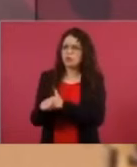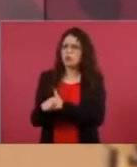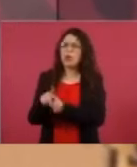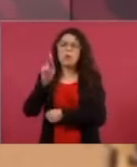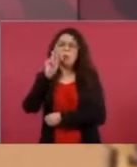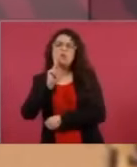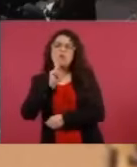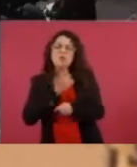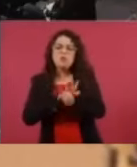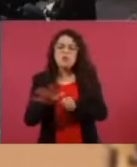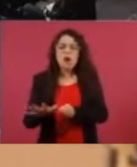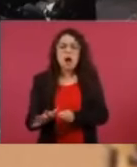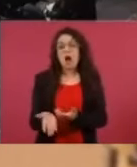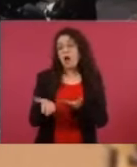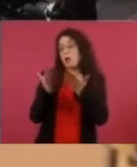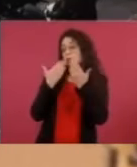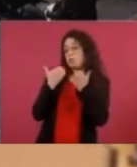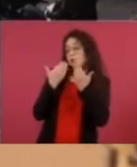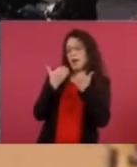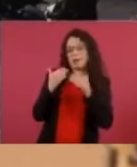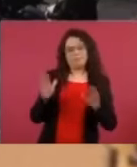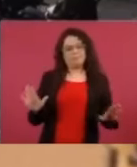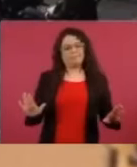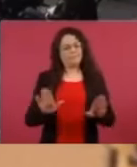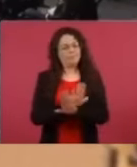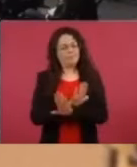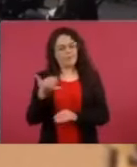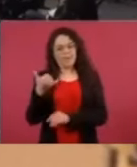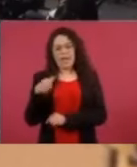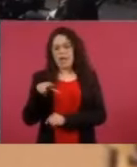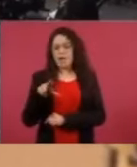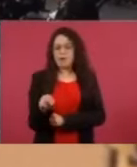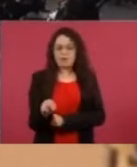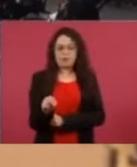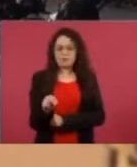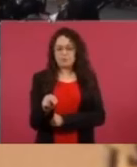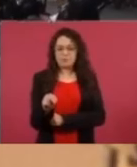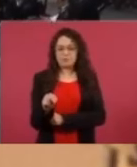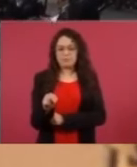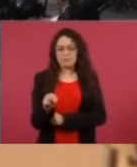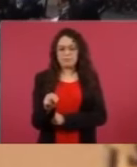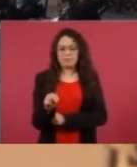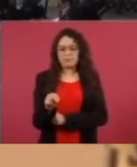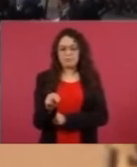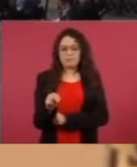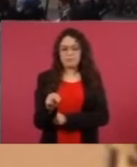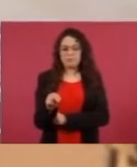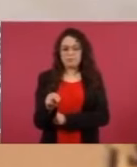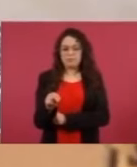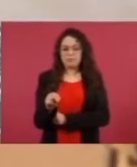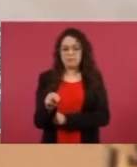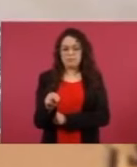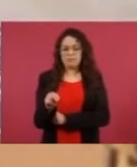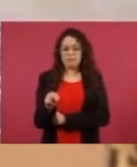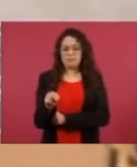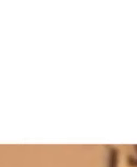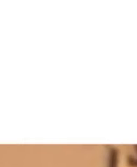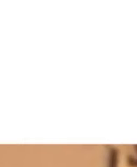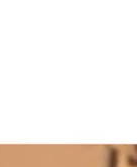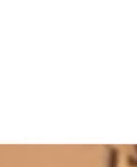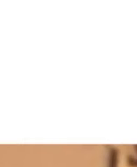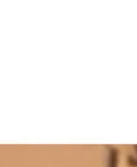realmente nosotros los mexicanos les podemos demostrar que Andrés Manuel López Obrador no es de palabras sino de